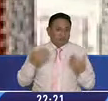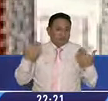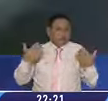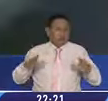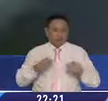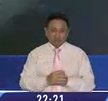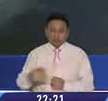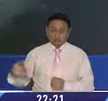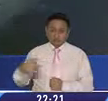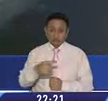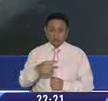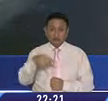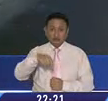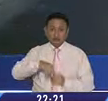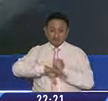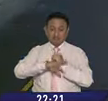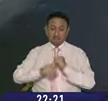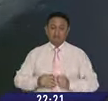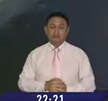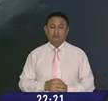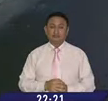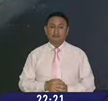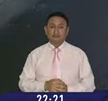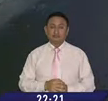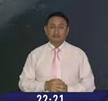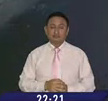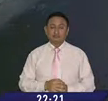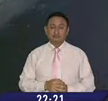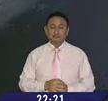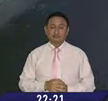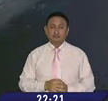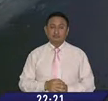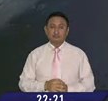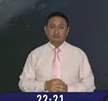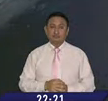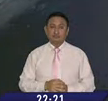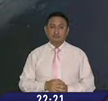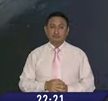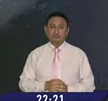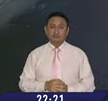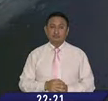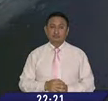cosa se movilizan para robar. Informo, Marín Jaramillo.